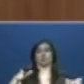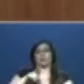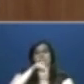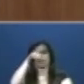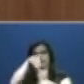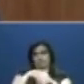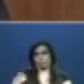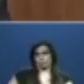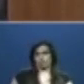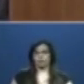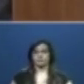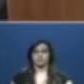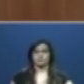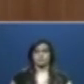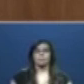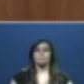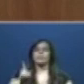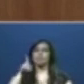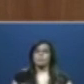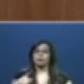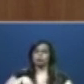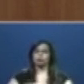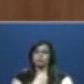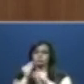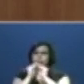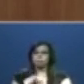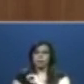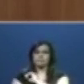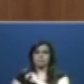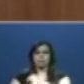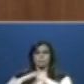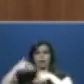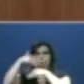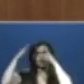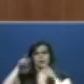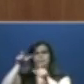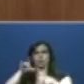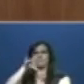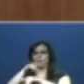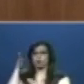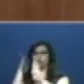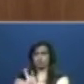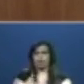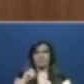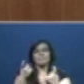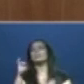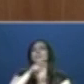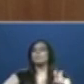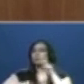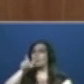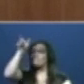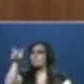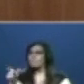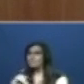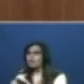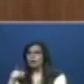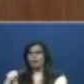desarrollando Asimismo la reciente estrategia de atención al paciente crónico entre otros aspectos Cabe destacar la búsqueda de unos pacientes mejor informados